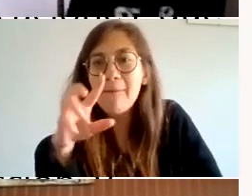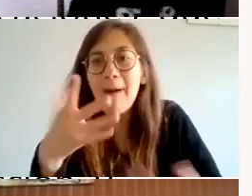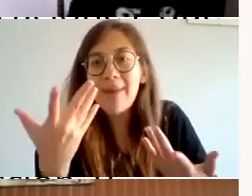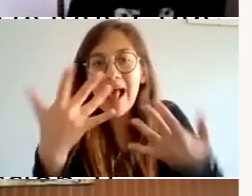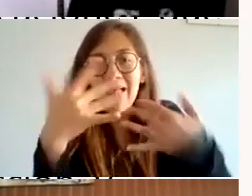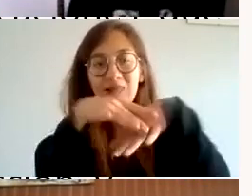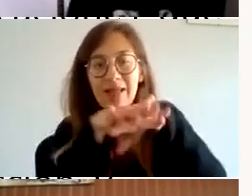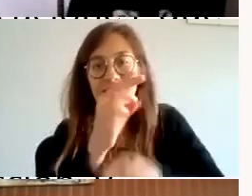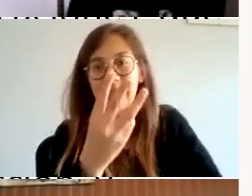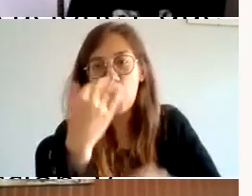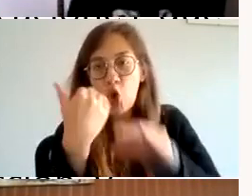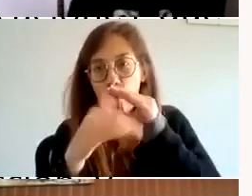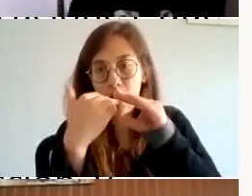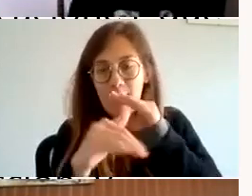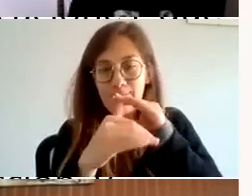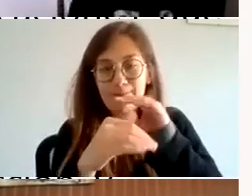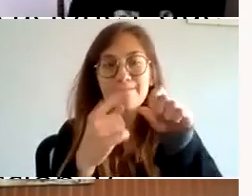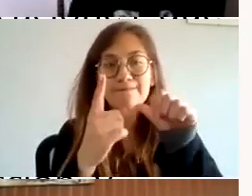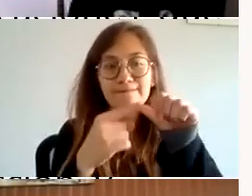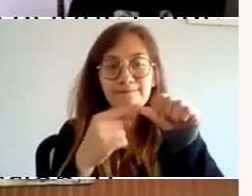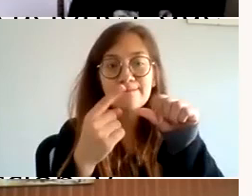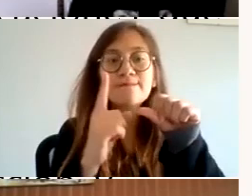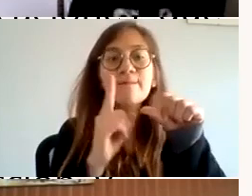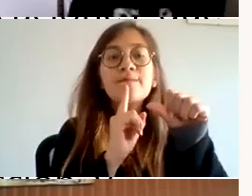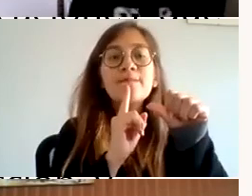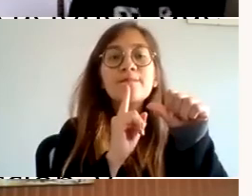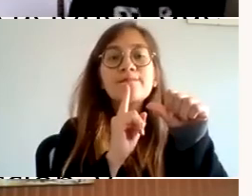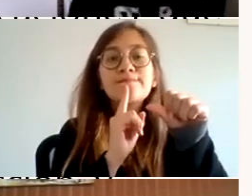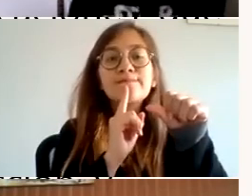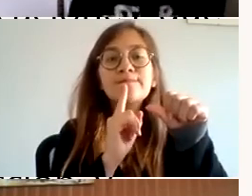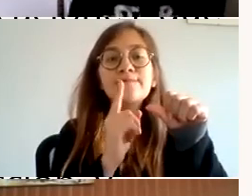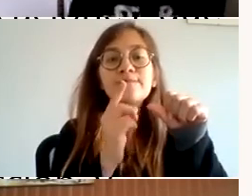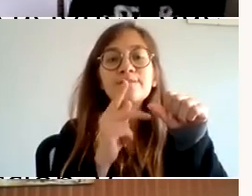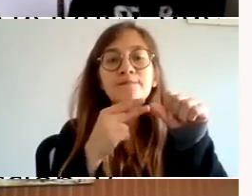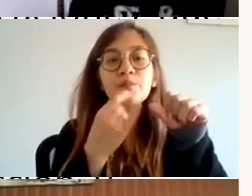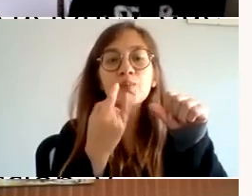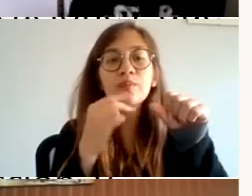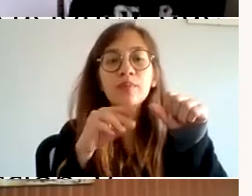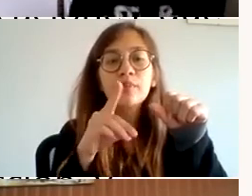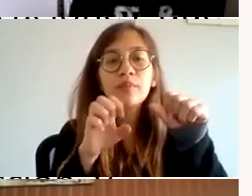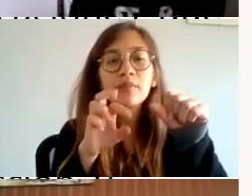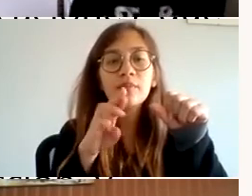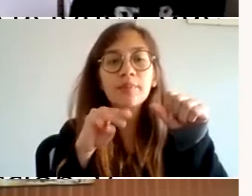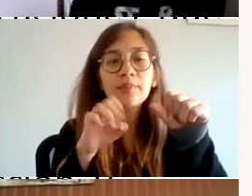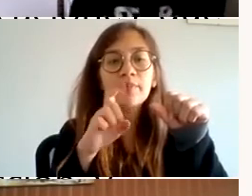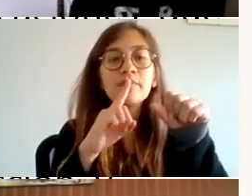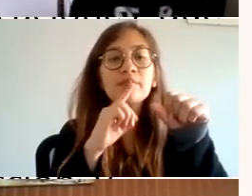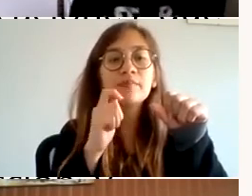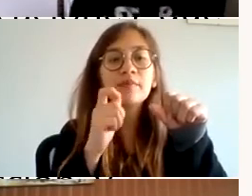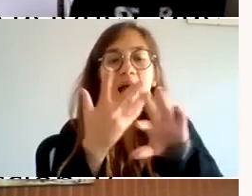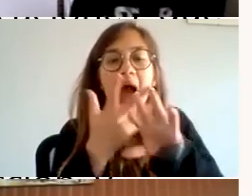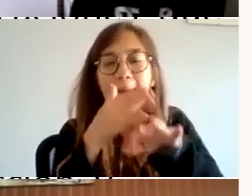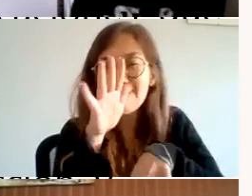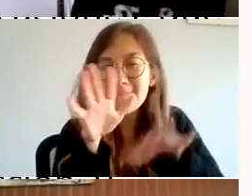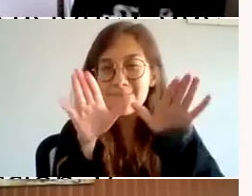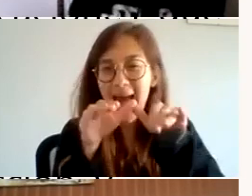Thunderbird, que es la aplicación que se ve del pajarito que está abrazando el sobre, y así otras más que son menos conocidas, pero estas las cuatro de arriba